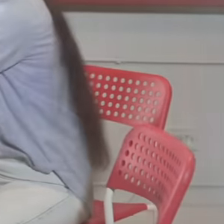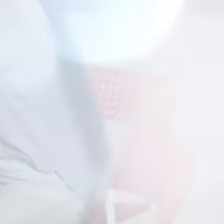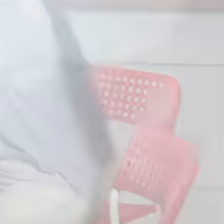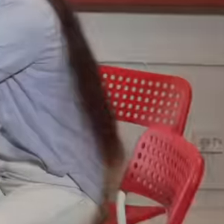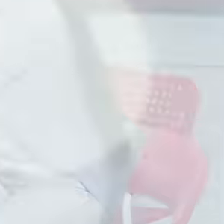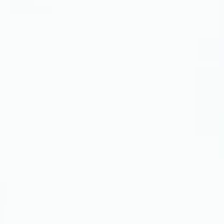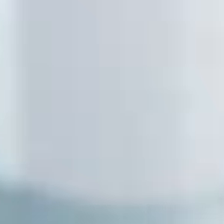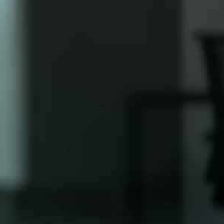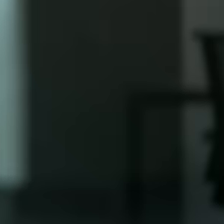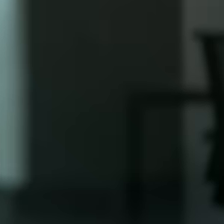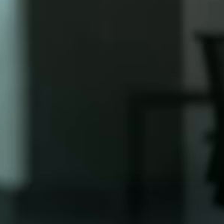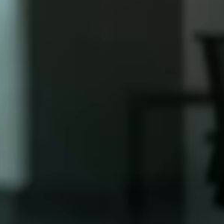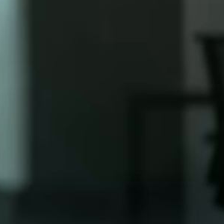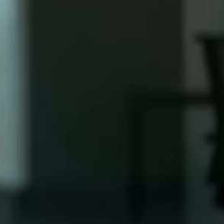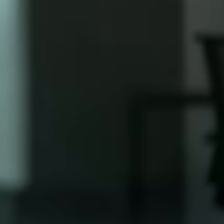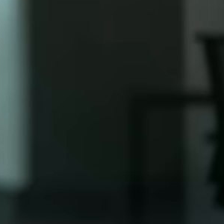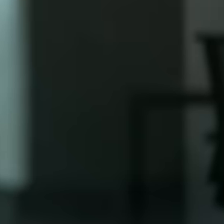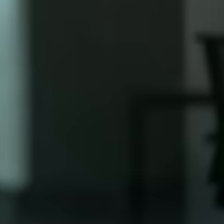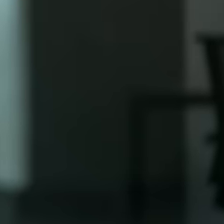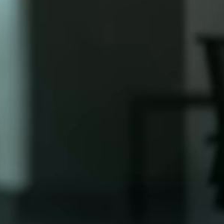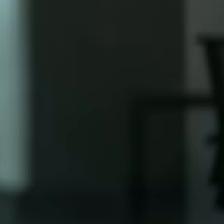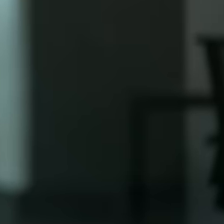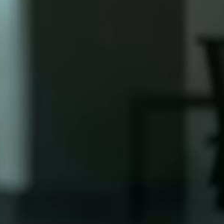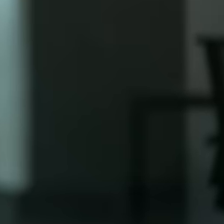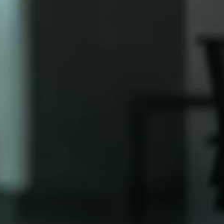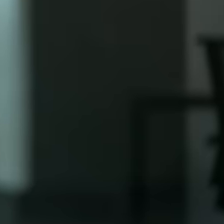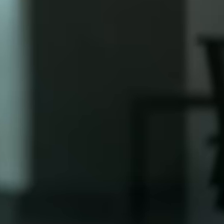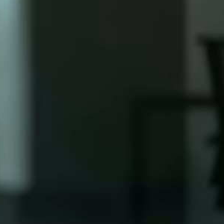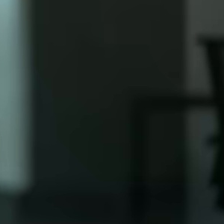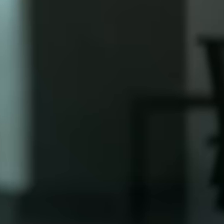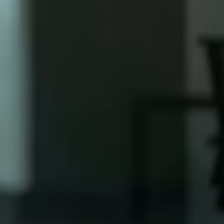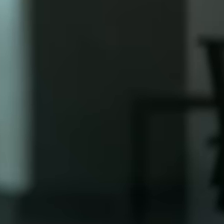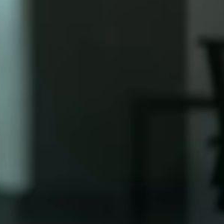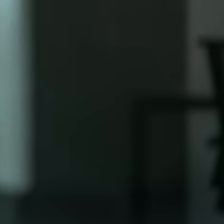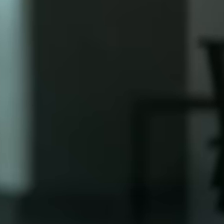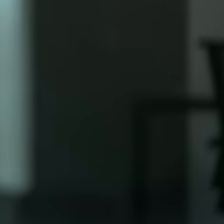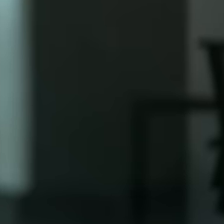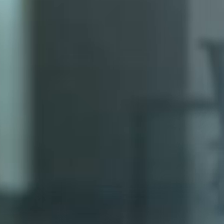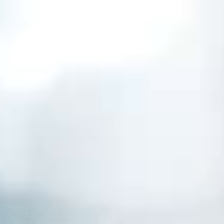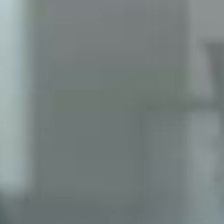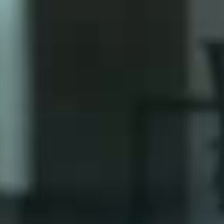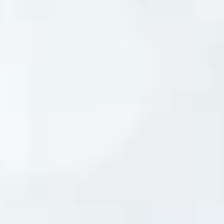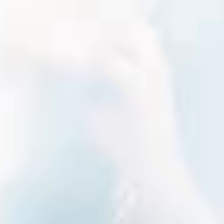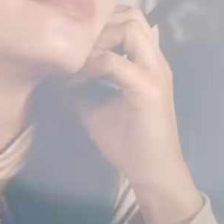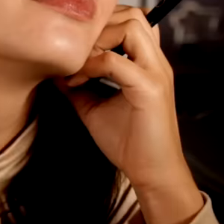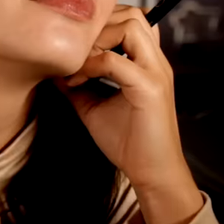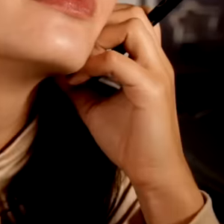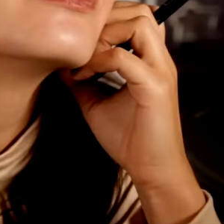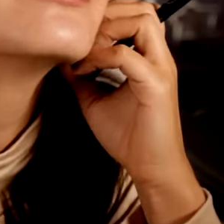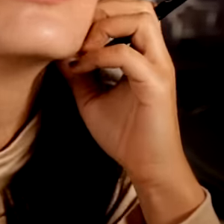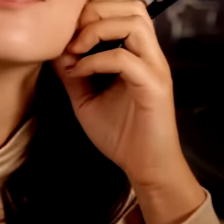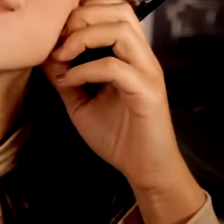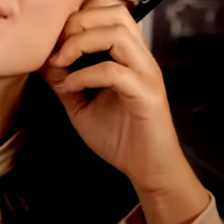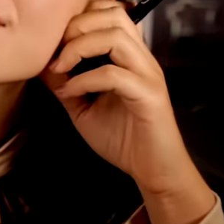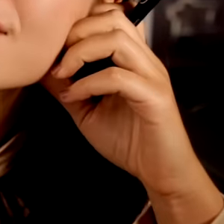ahora sabemos por qué los trabajadores no tenían ninguna preparación para la impartición de